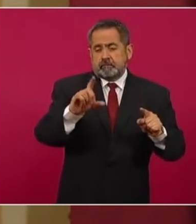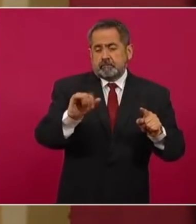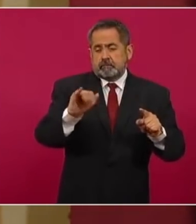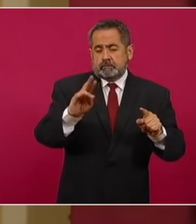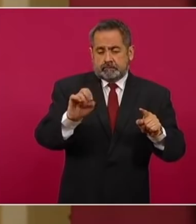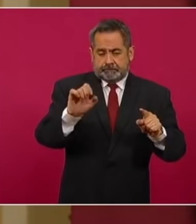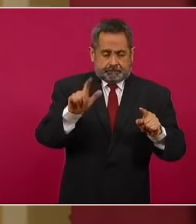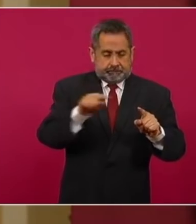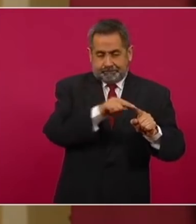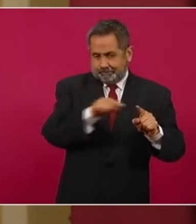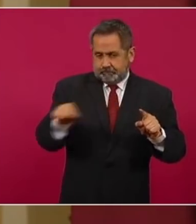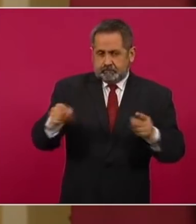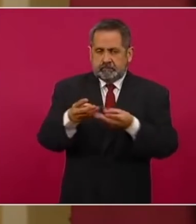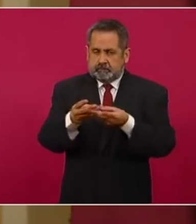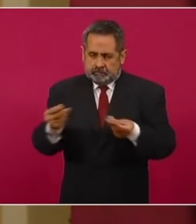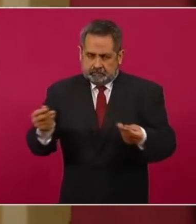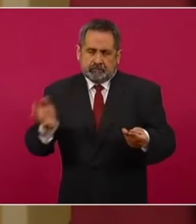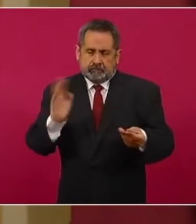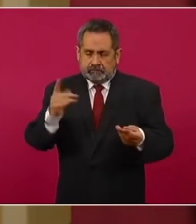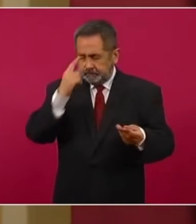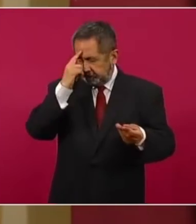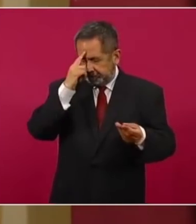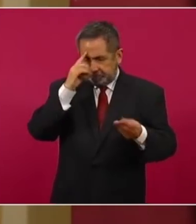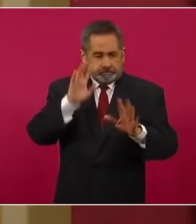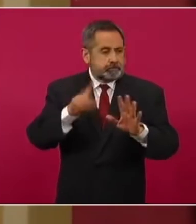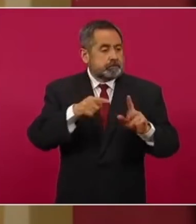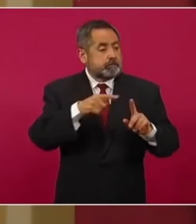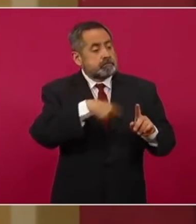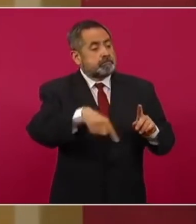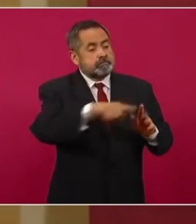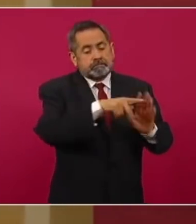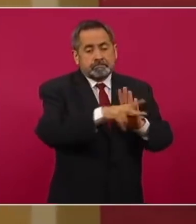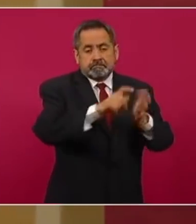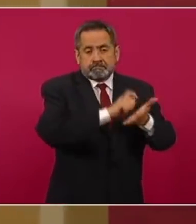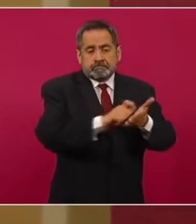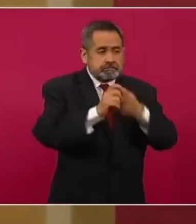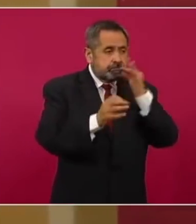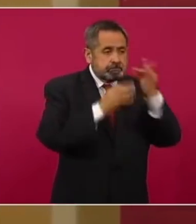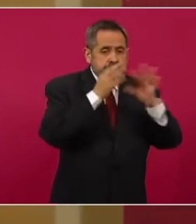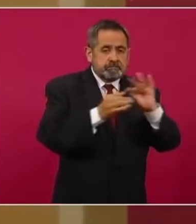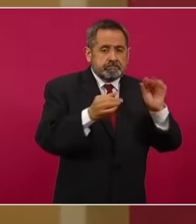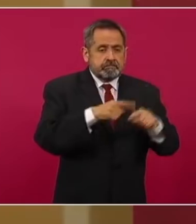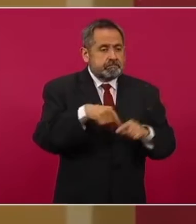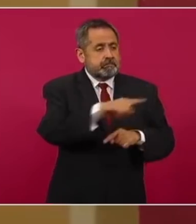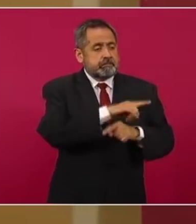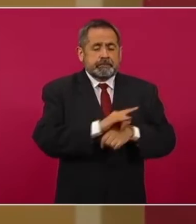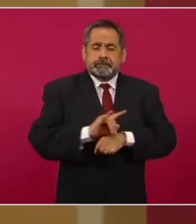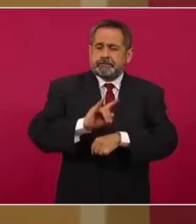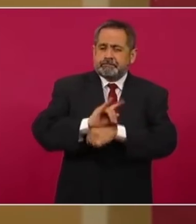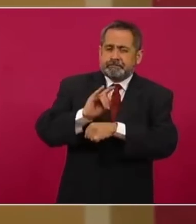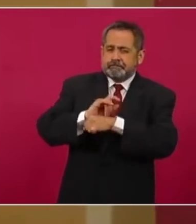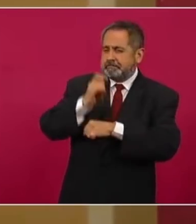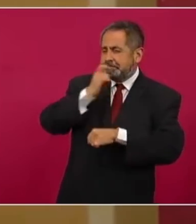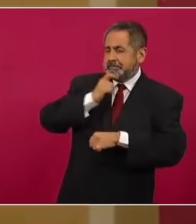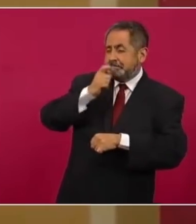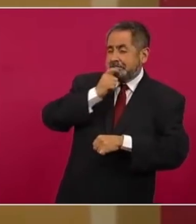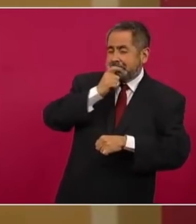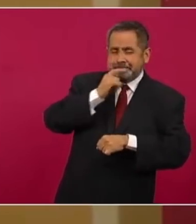pesadilla. Los publicistas del periodo neoliberal, además de la risa fingida, ¿se acuerdan de eso?